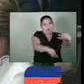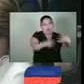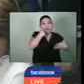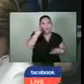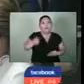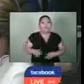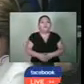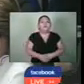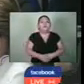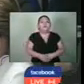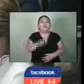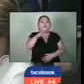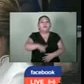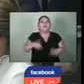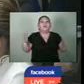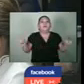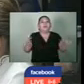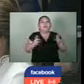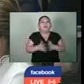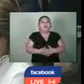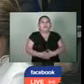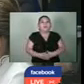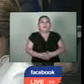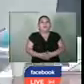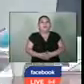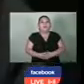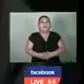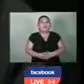sus declaraciones durante esta comisión.